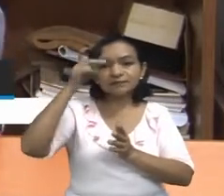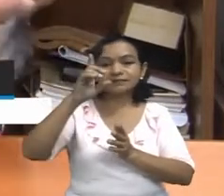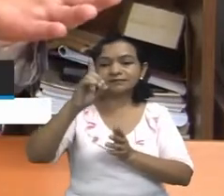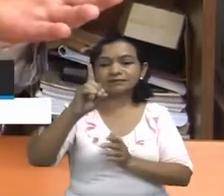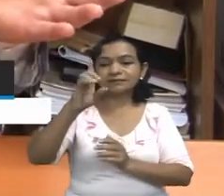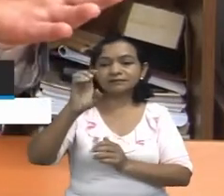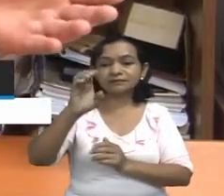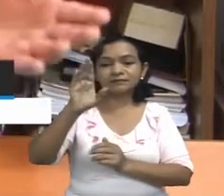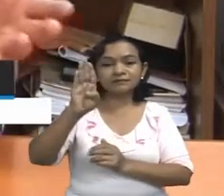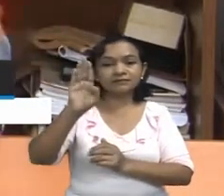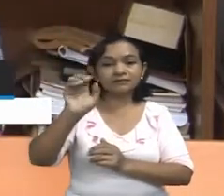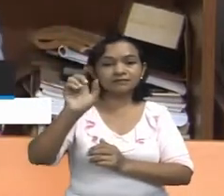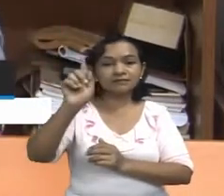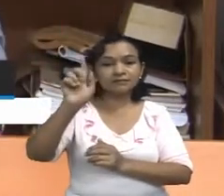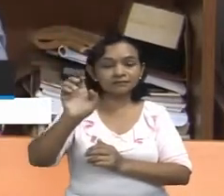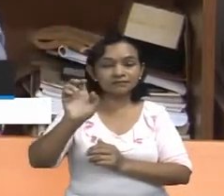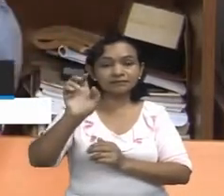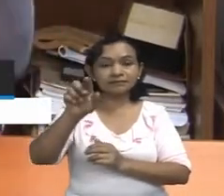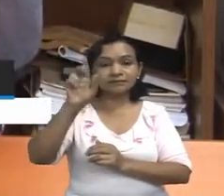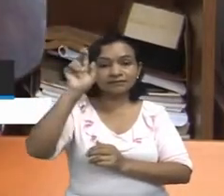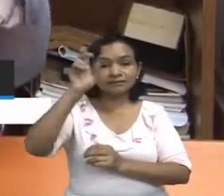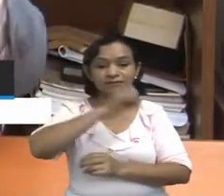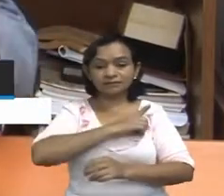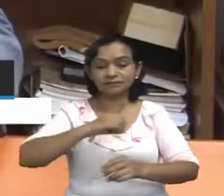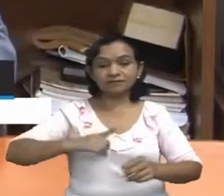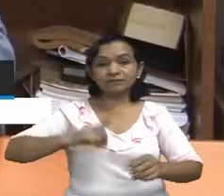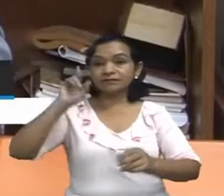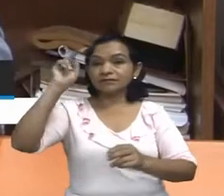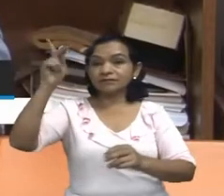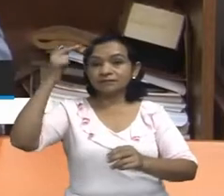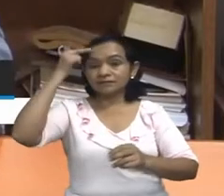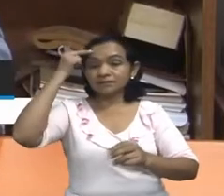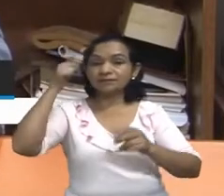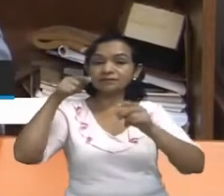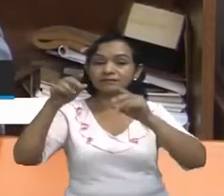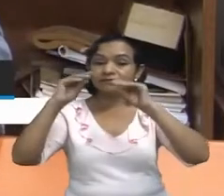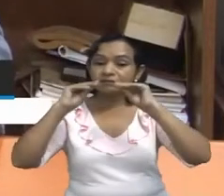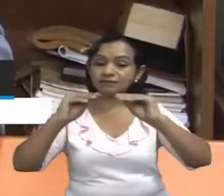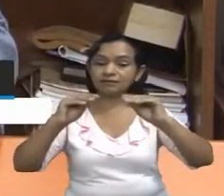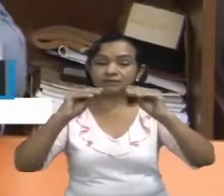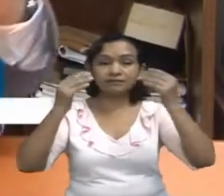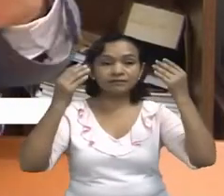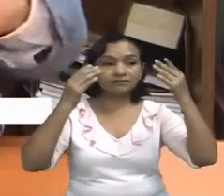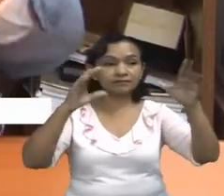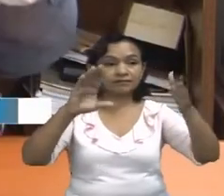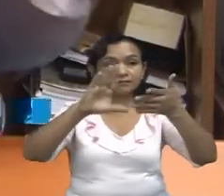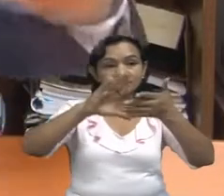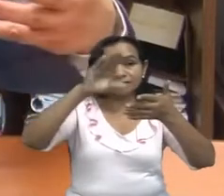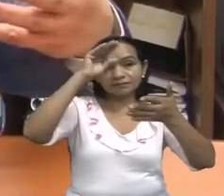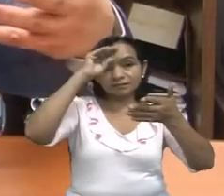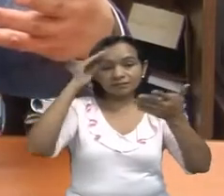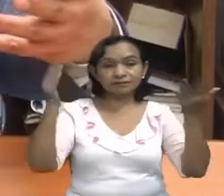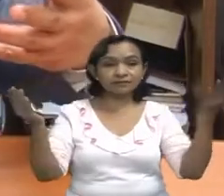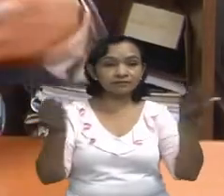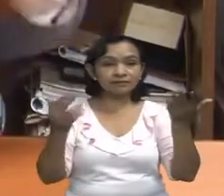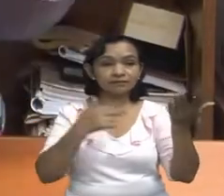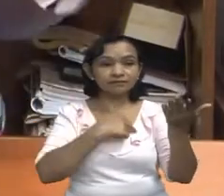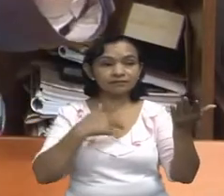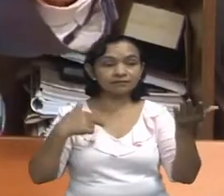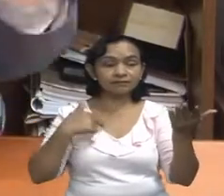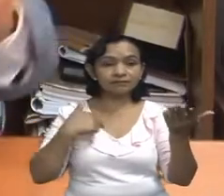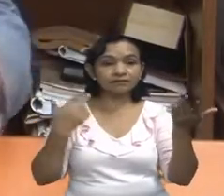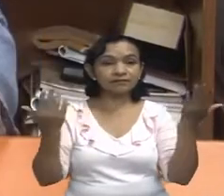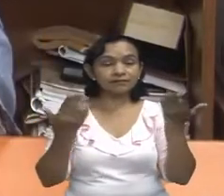generalmente pues los diputados son políticos, pero también ahí hay educación y conocimiento. Entonces a la población se le va educando sobre